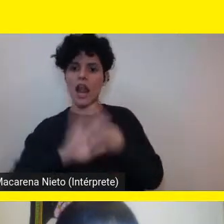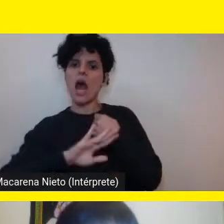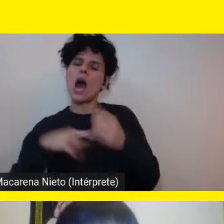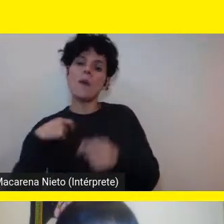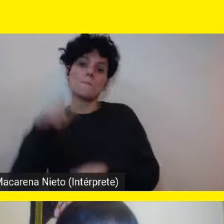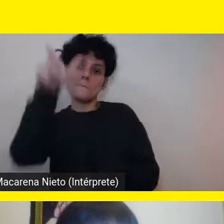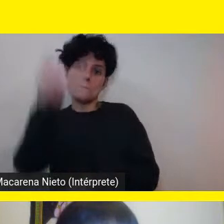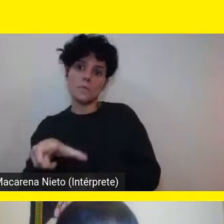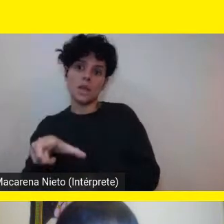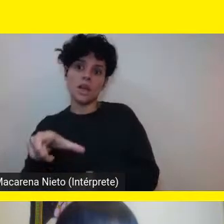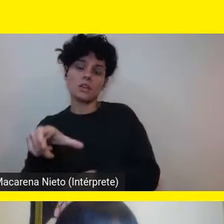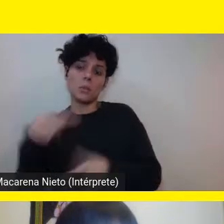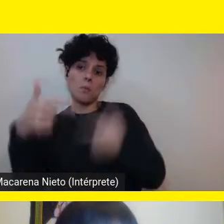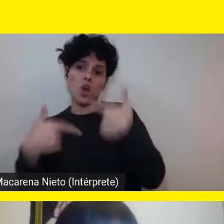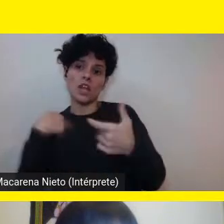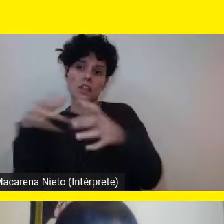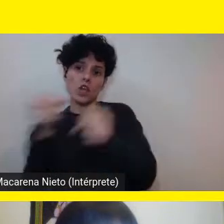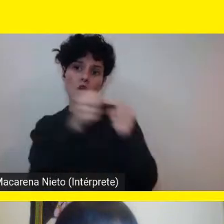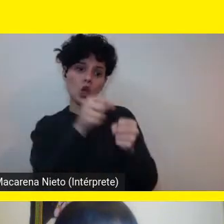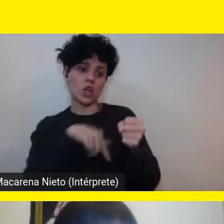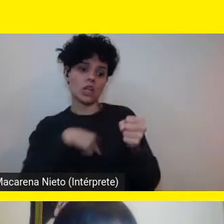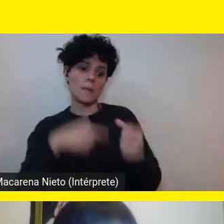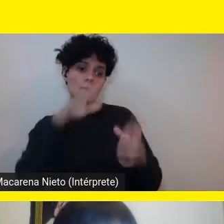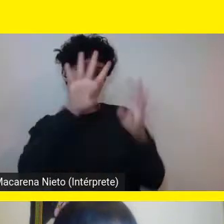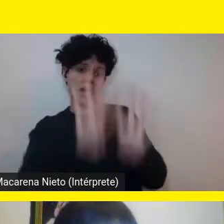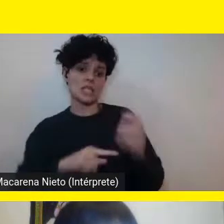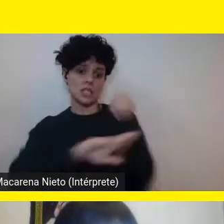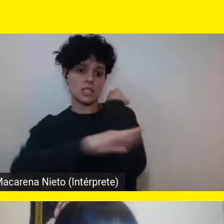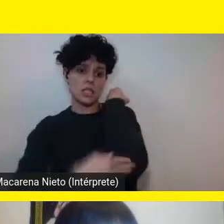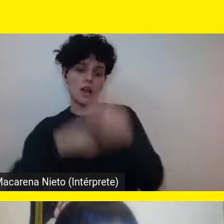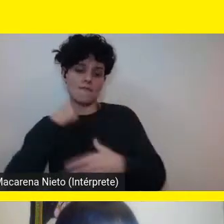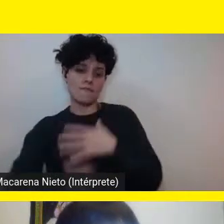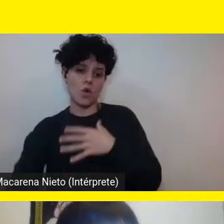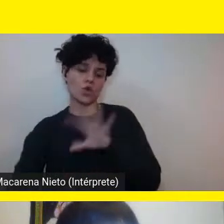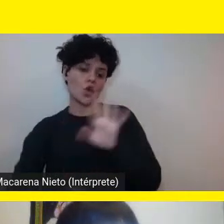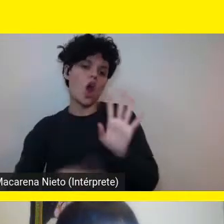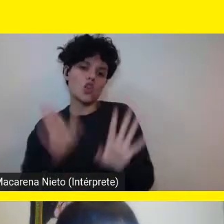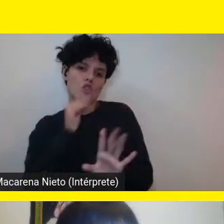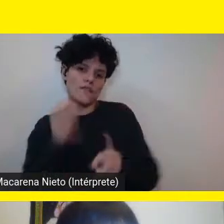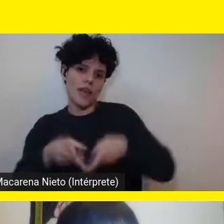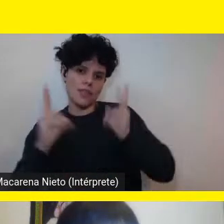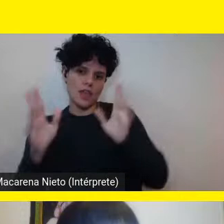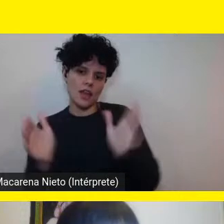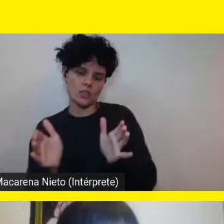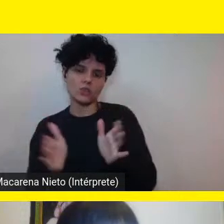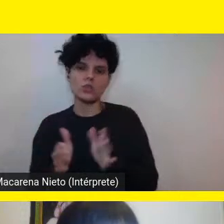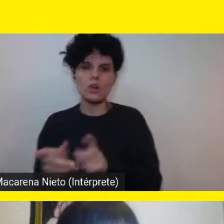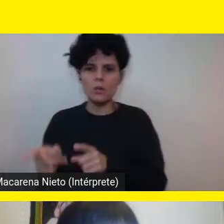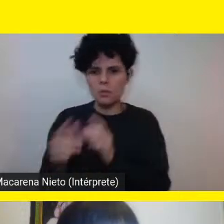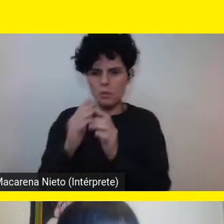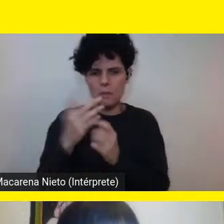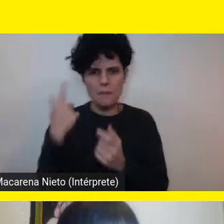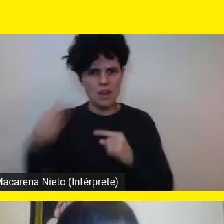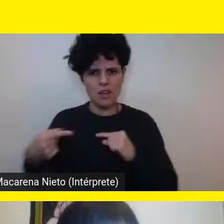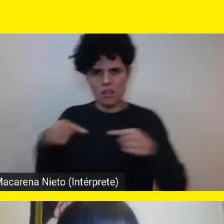para una cosa y te acomoda para otra. Cuando haces esto de decir que el nonato no alienta vida y no te pronuncias